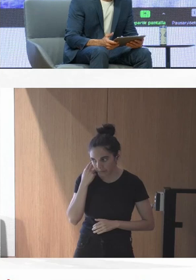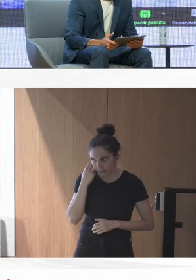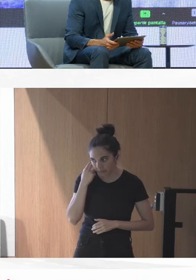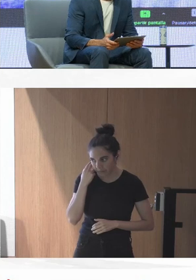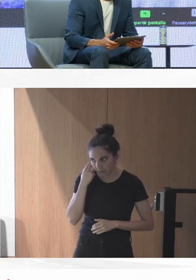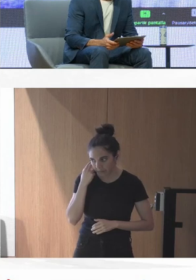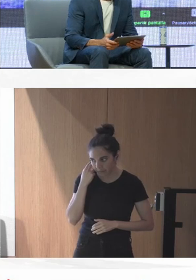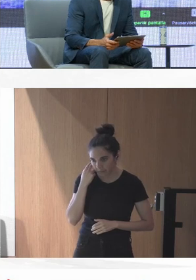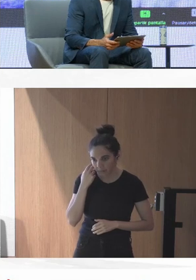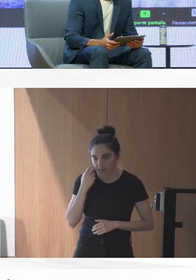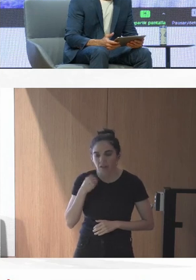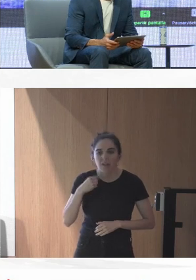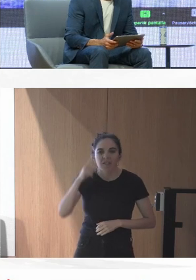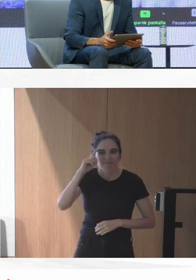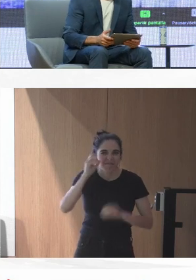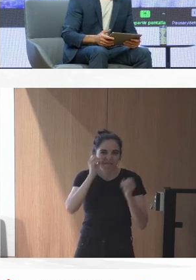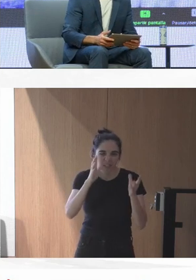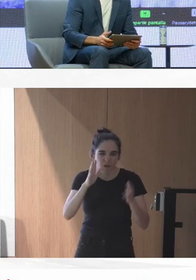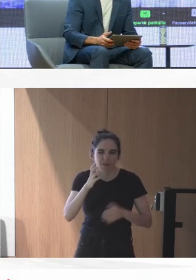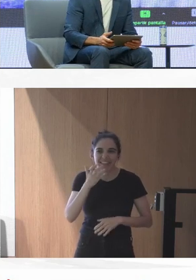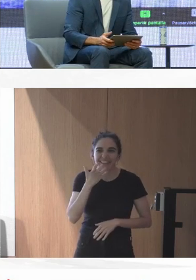Sí, sugiero que si hay más preguntas para mí,